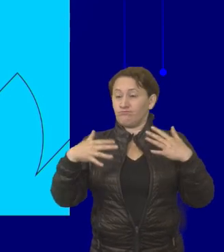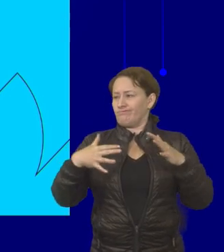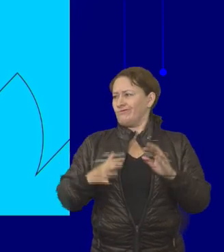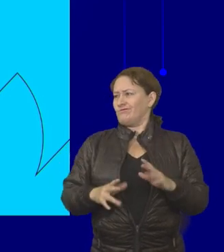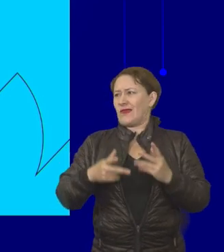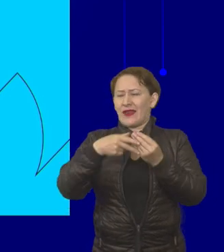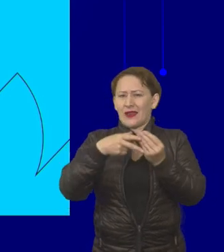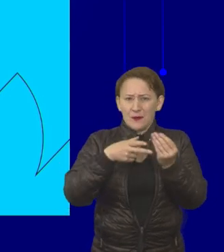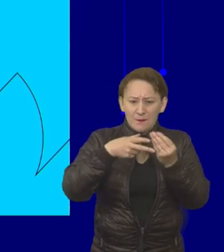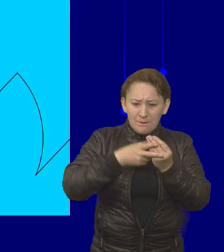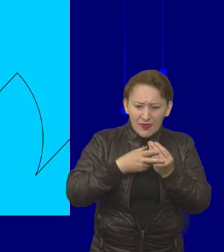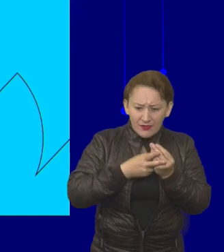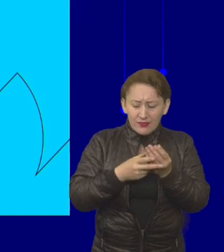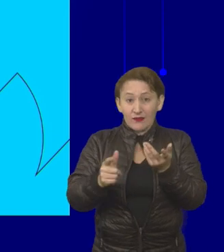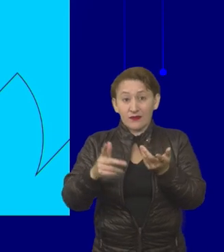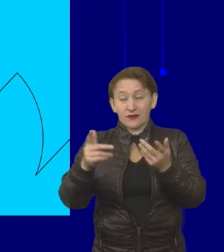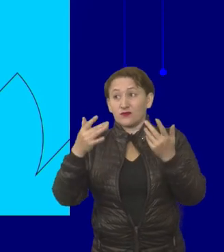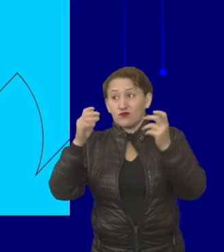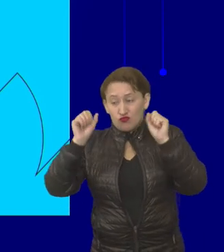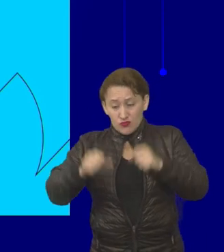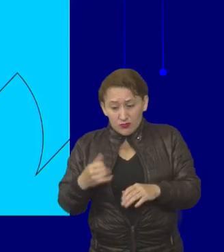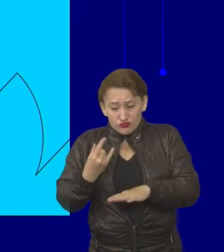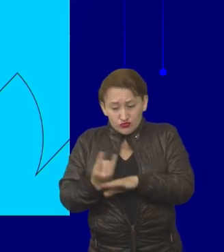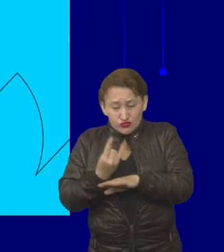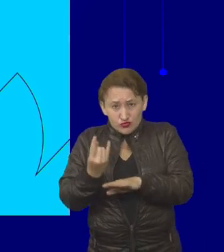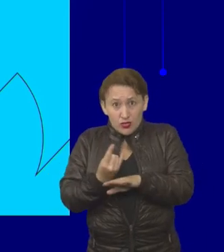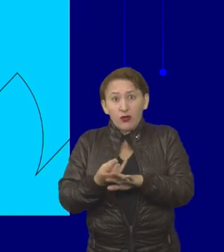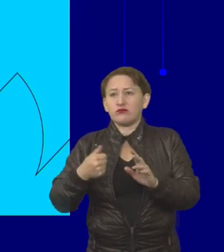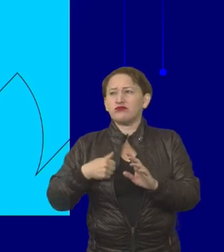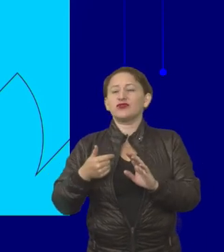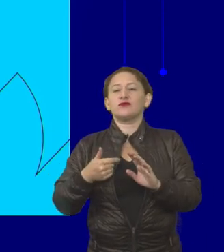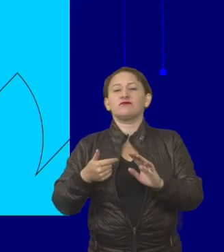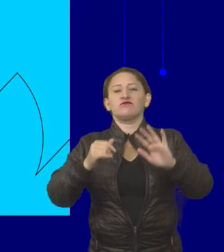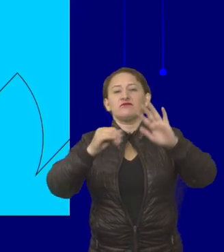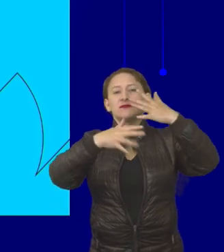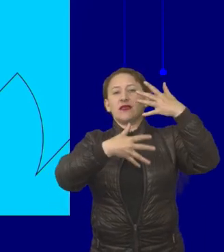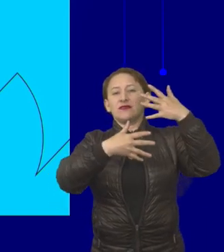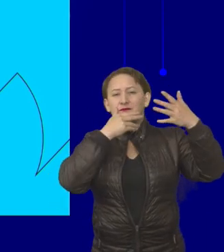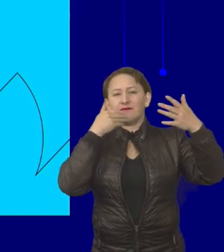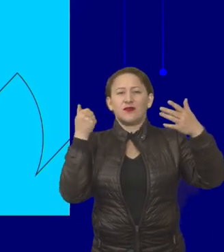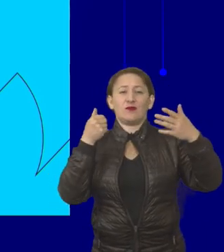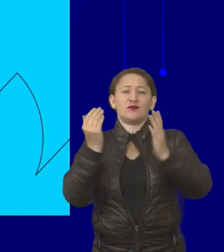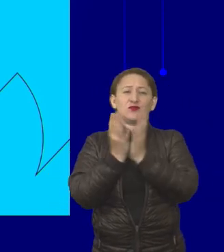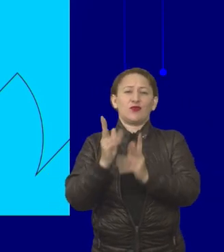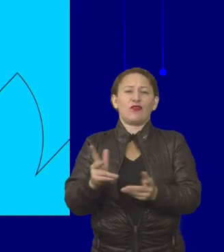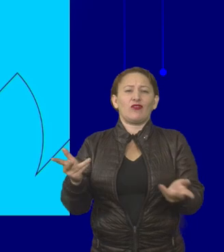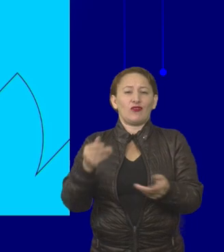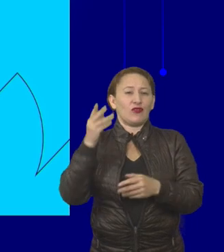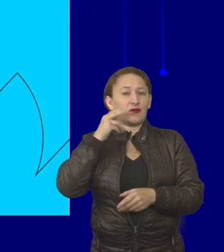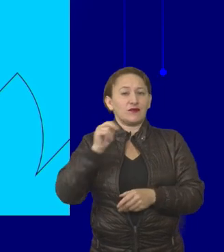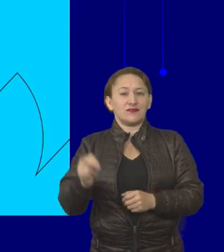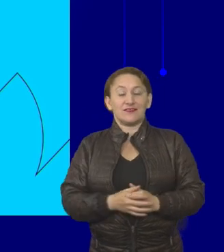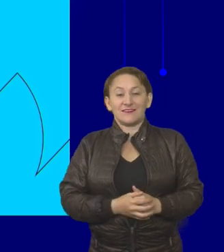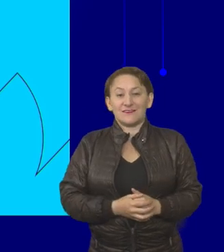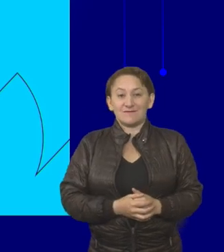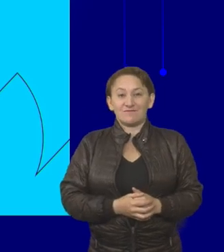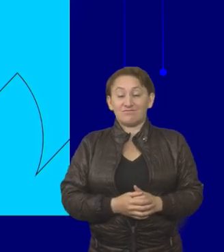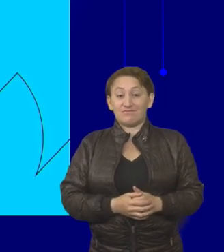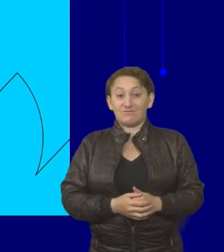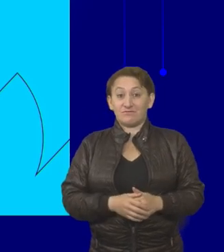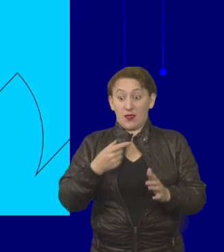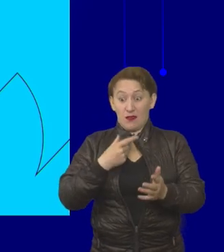hay herramientas en el Estado que uno puede usar. Y yo era una de las 10 mejores estudiantes del norte de Santander. Y